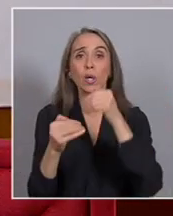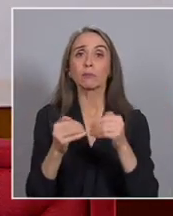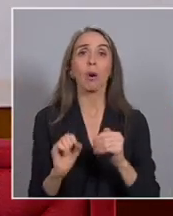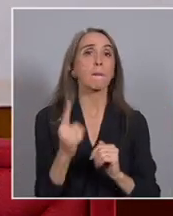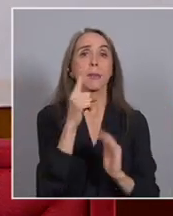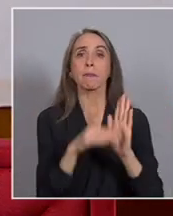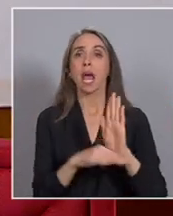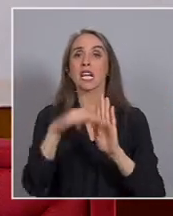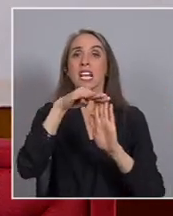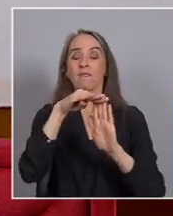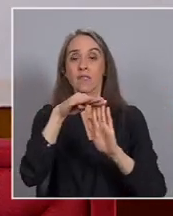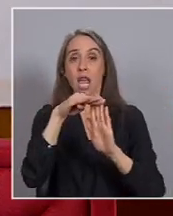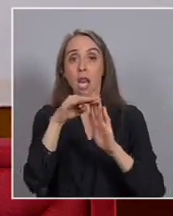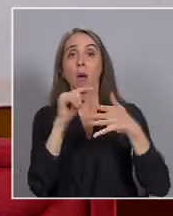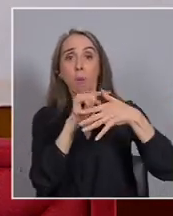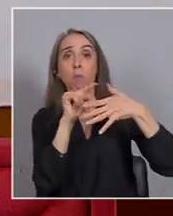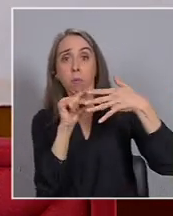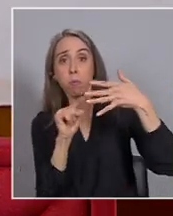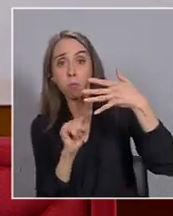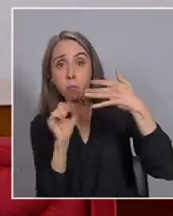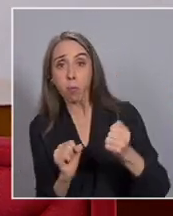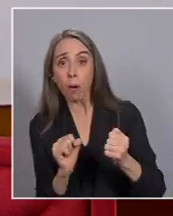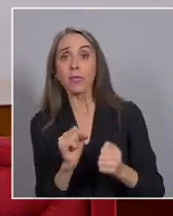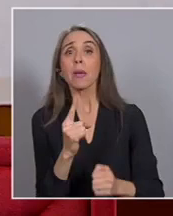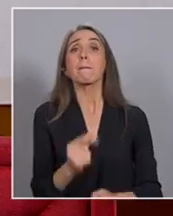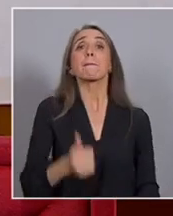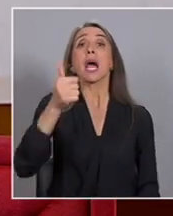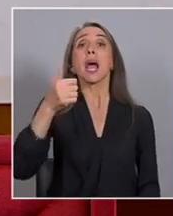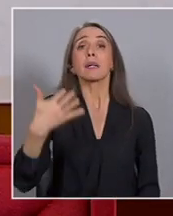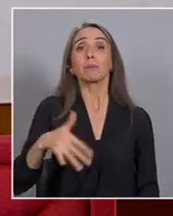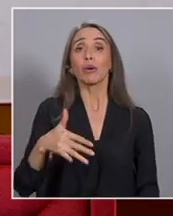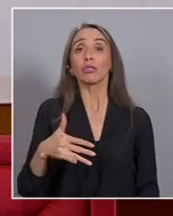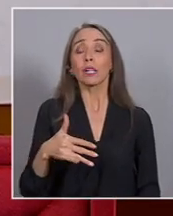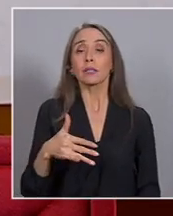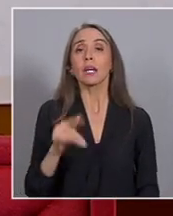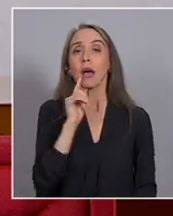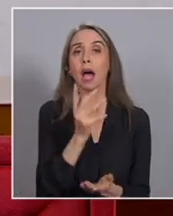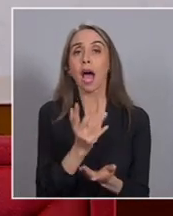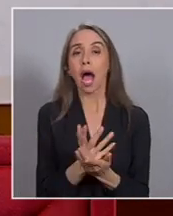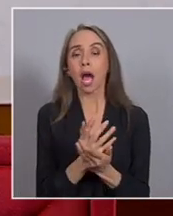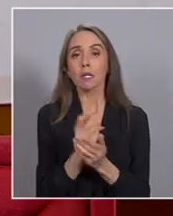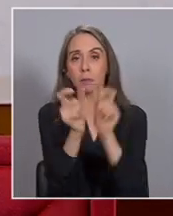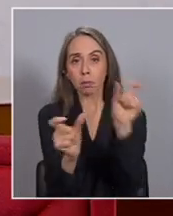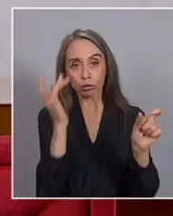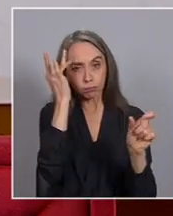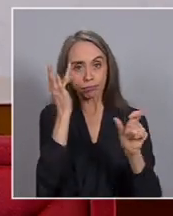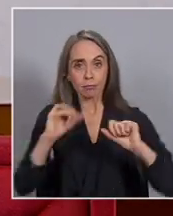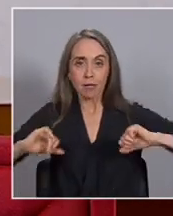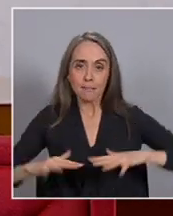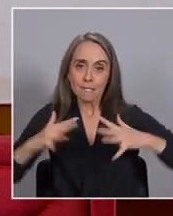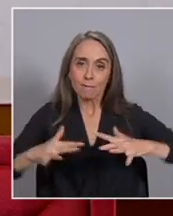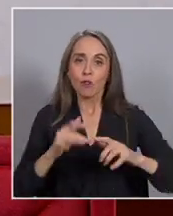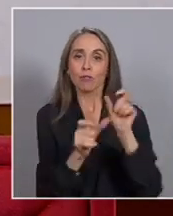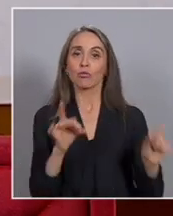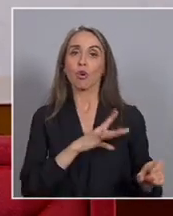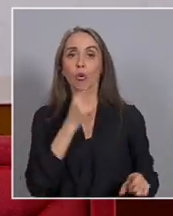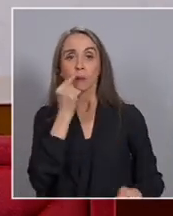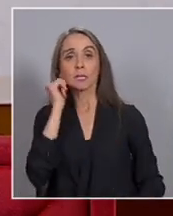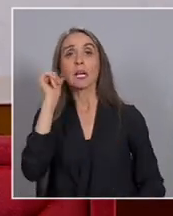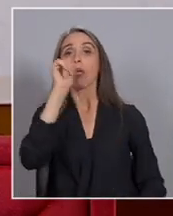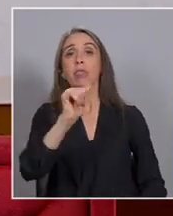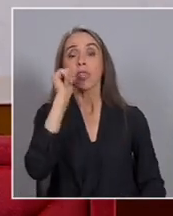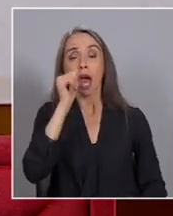nivel y, por sobre todo, y lo más importante, contamos con el talento y el empuje de los chilenos y chilenas que día a